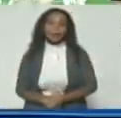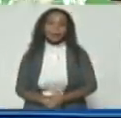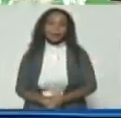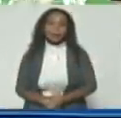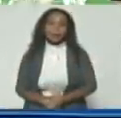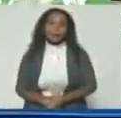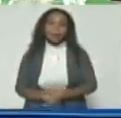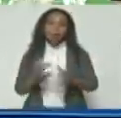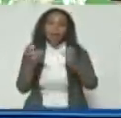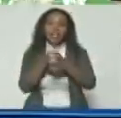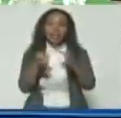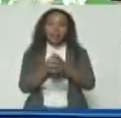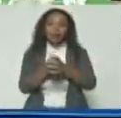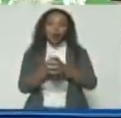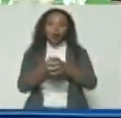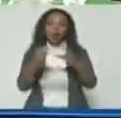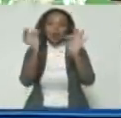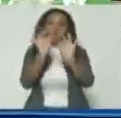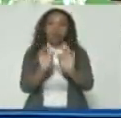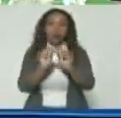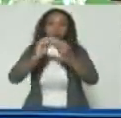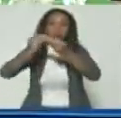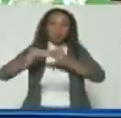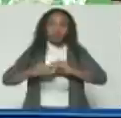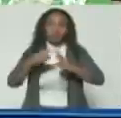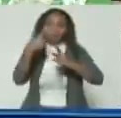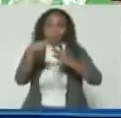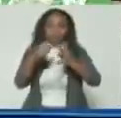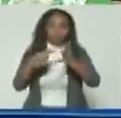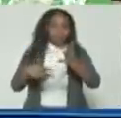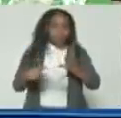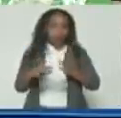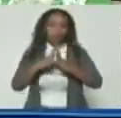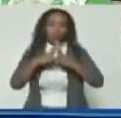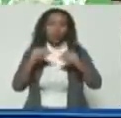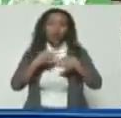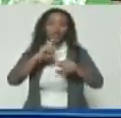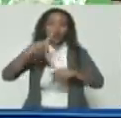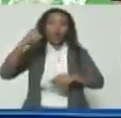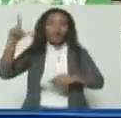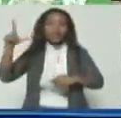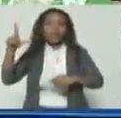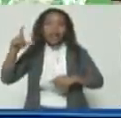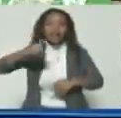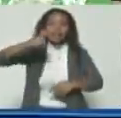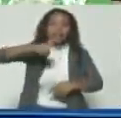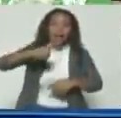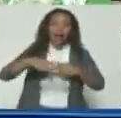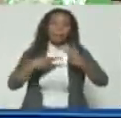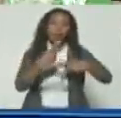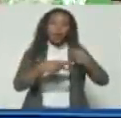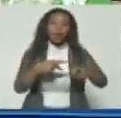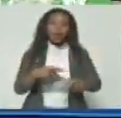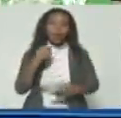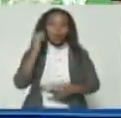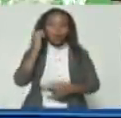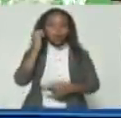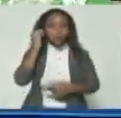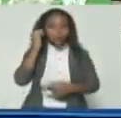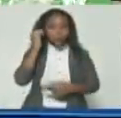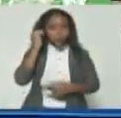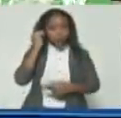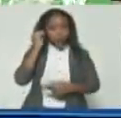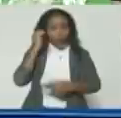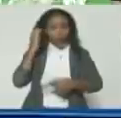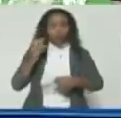los equipos, la mecánica, etcétera, etcétera. Toda la logística necesaria para la producción, asegurar los